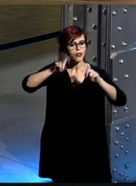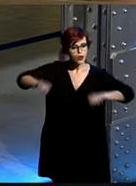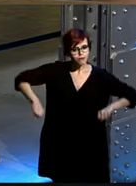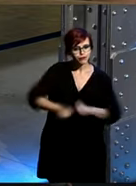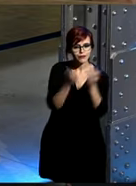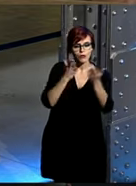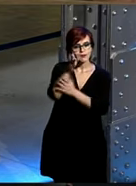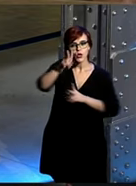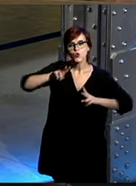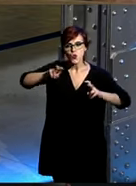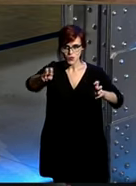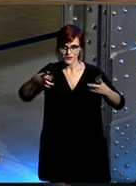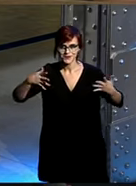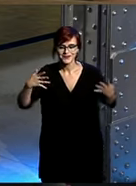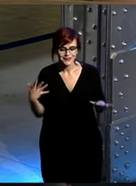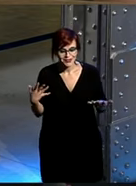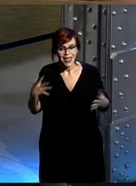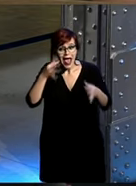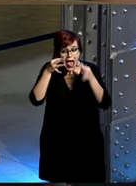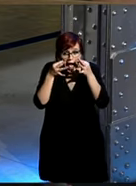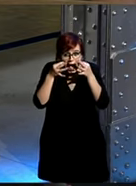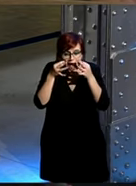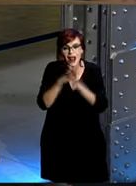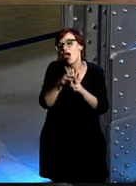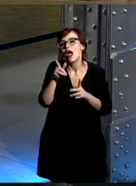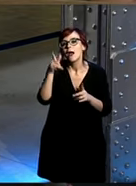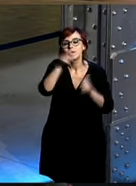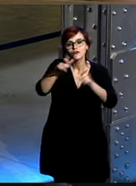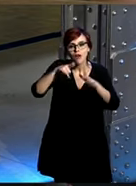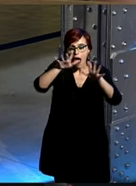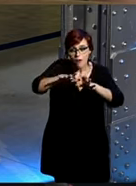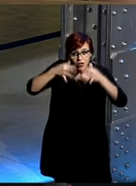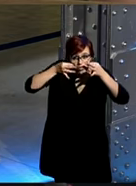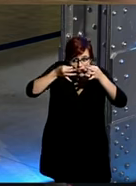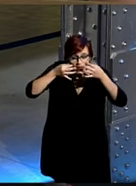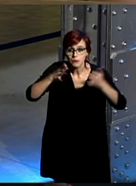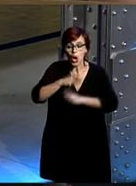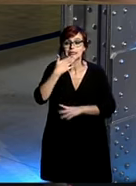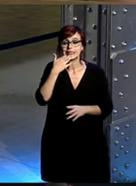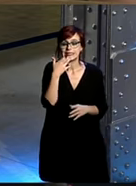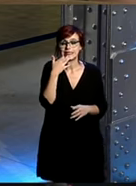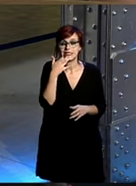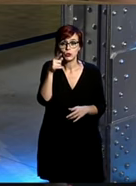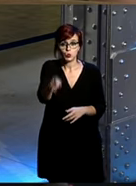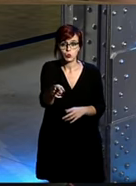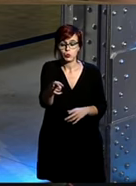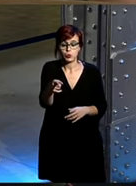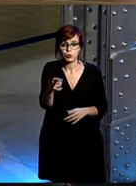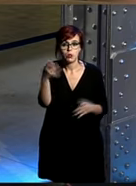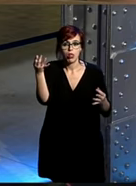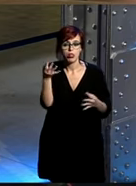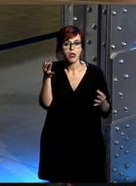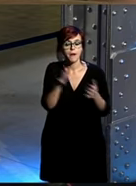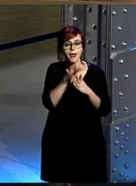que realmente rompe y que es realmente con la que la gente aprende, porque cuando tú te tienes que enfrentar